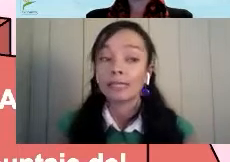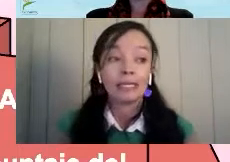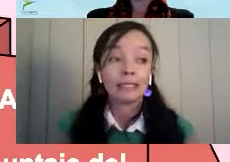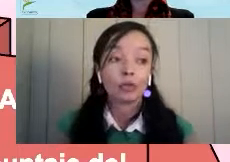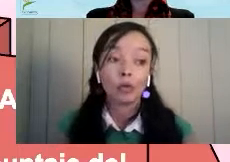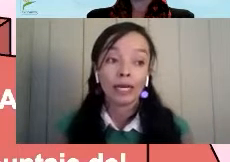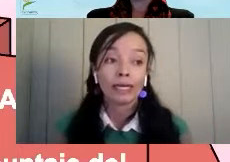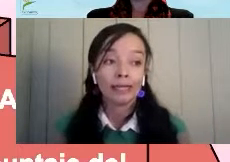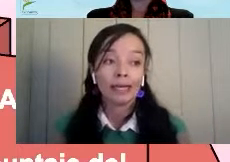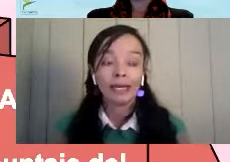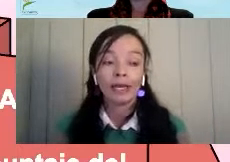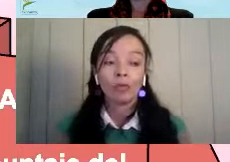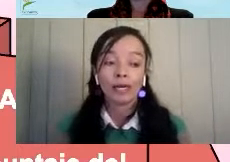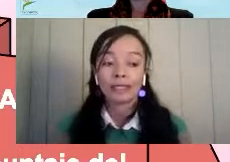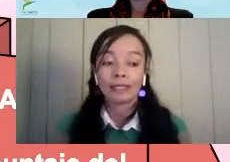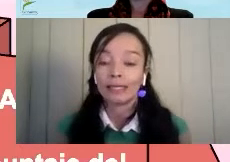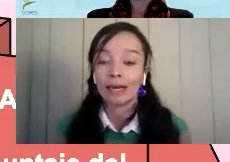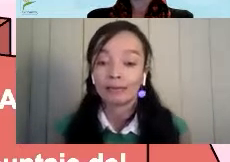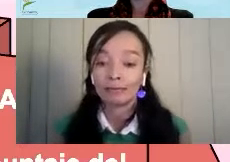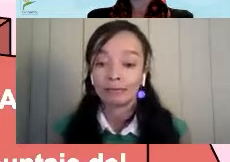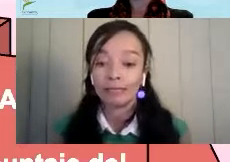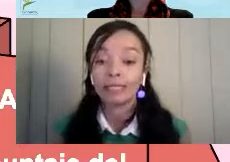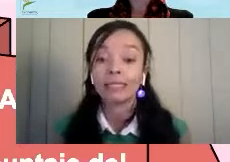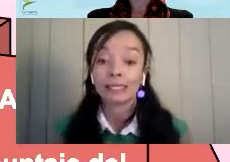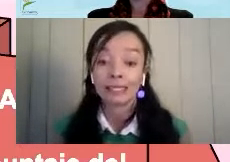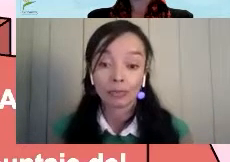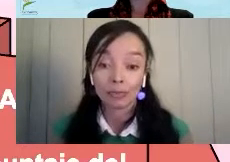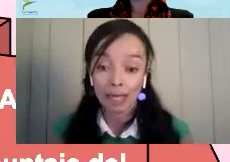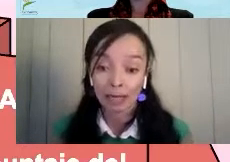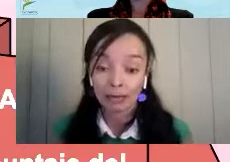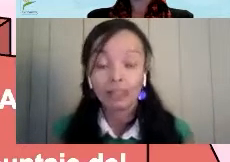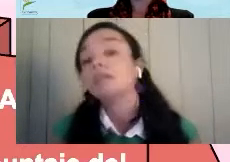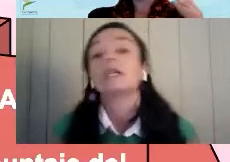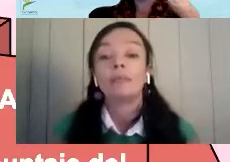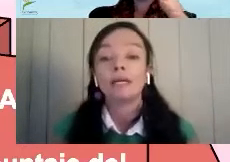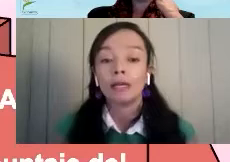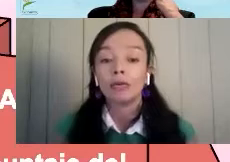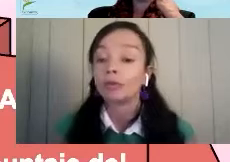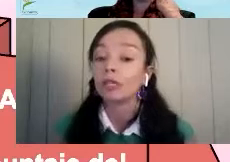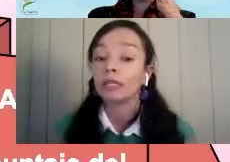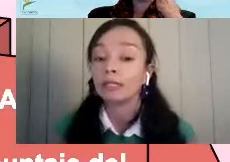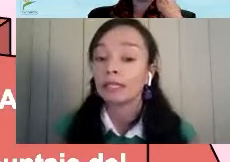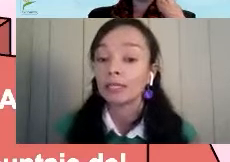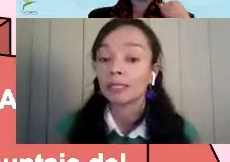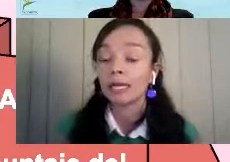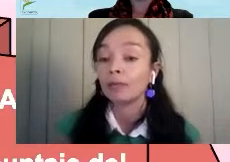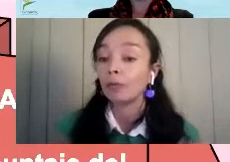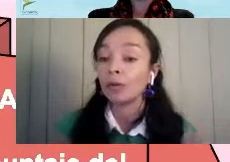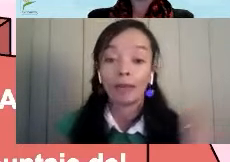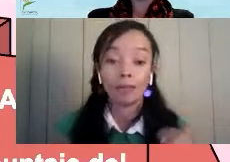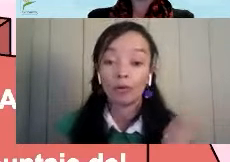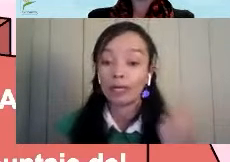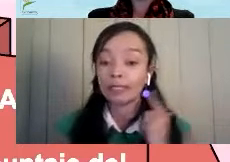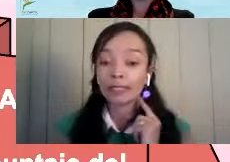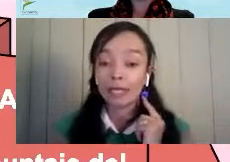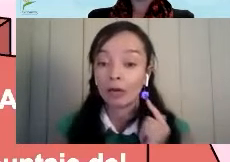les descubren que tiene una necesidad, tiene necesidad especial. ¿Qué pasa ahí? Cuando tiene necesidad especial, un